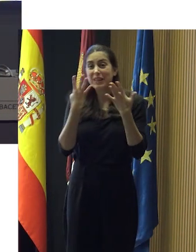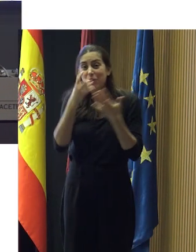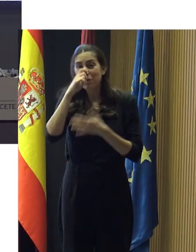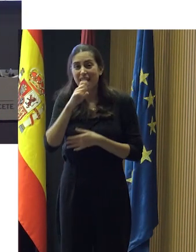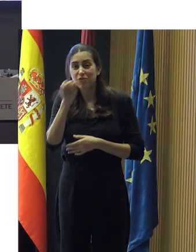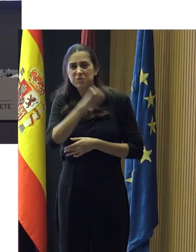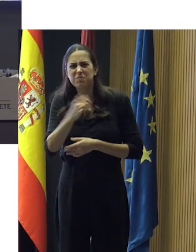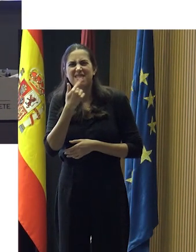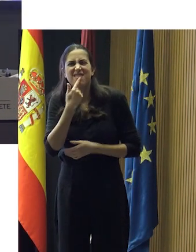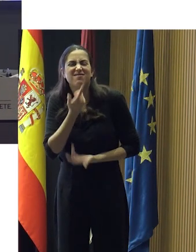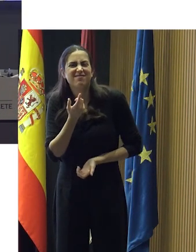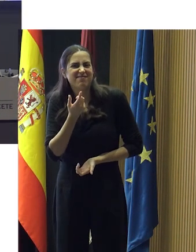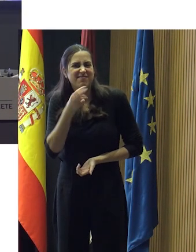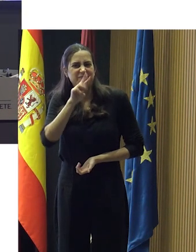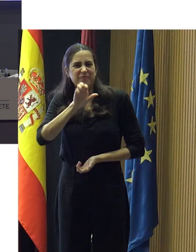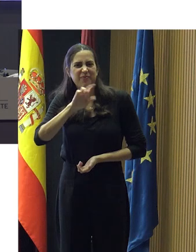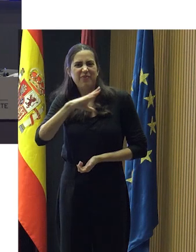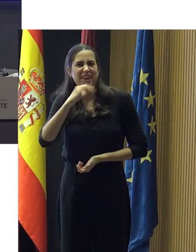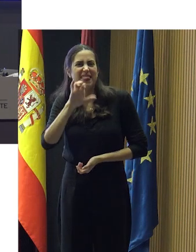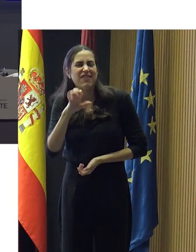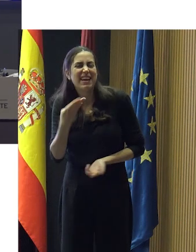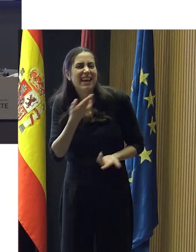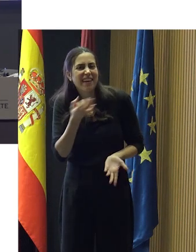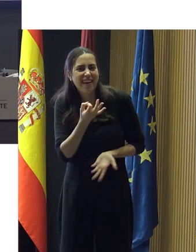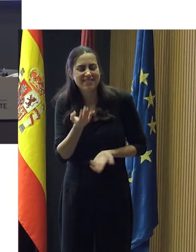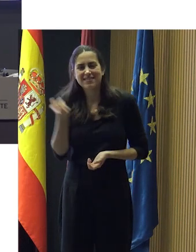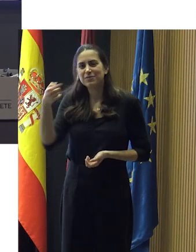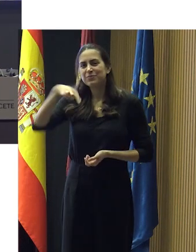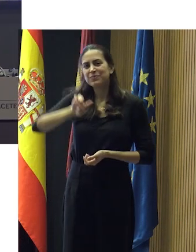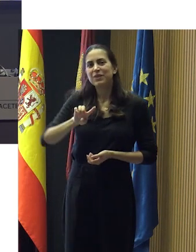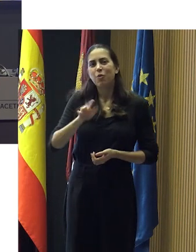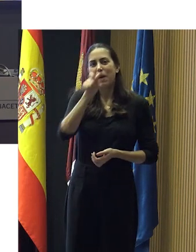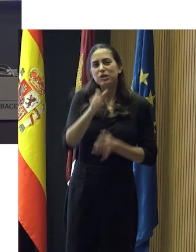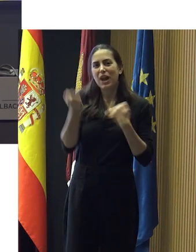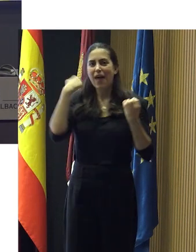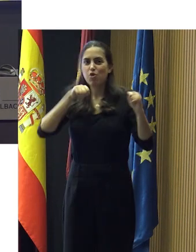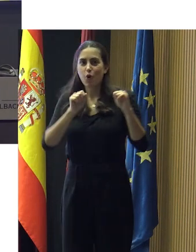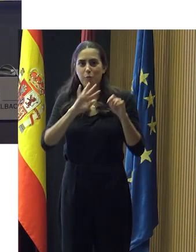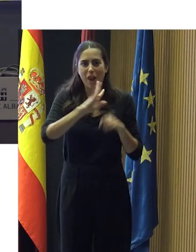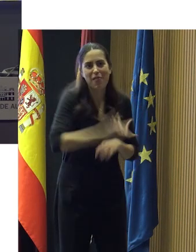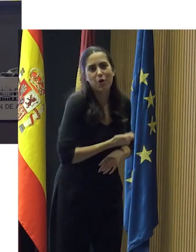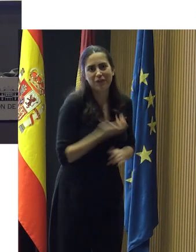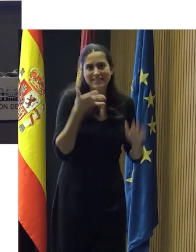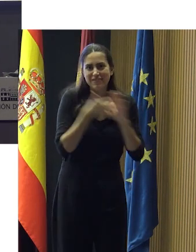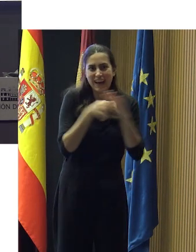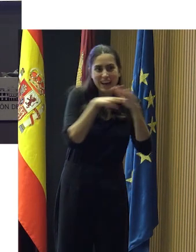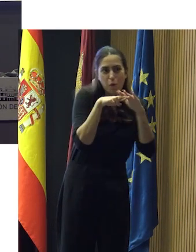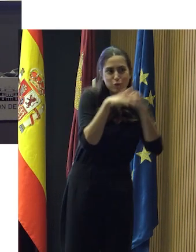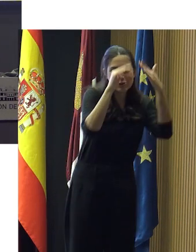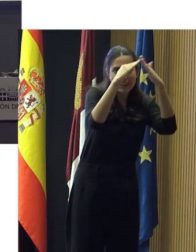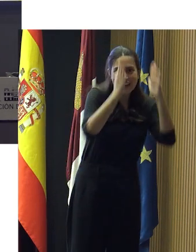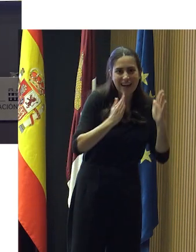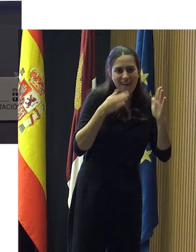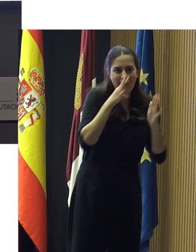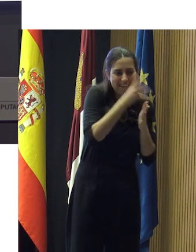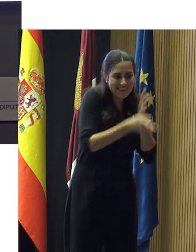diciendo, ¿qué me estás contando? Pero aquí os acordáis que había un personaje, ¿no?, que era el ladrón, que iba aprovechándose de los recursos de la comunidad.